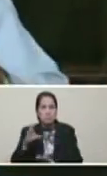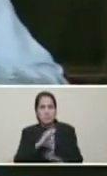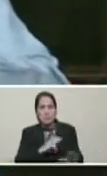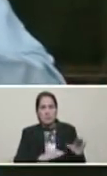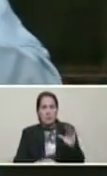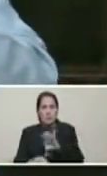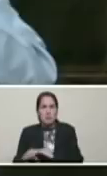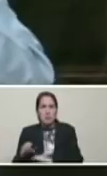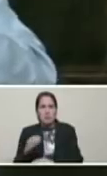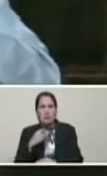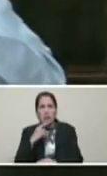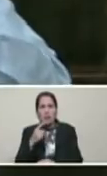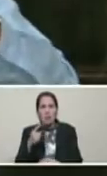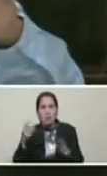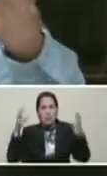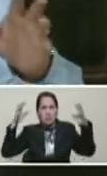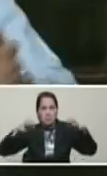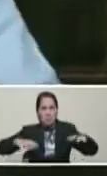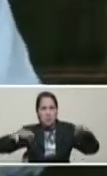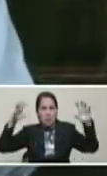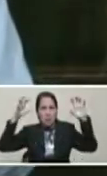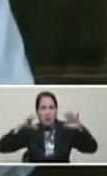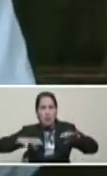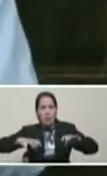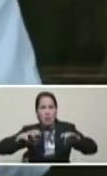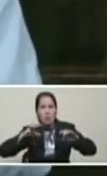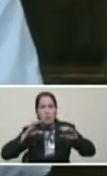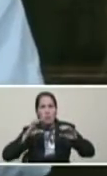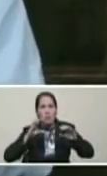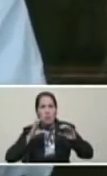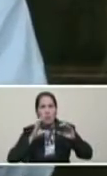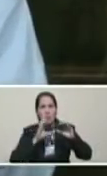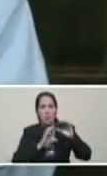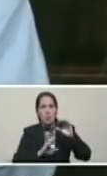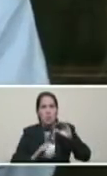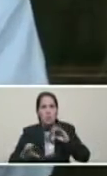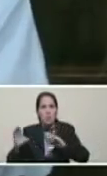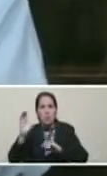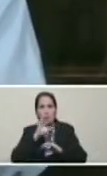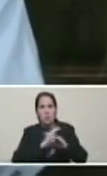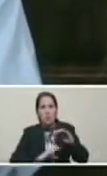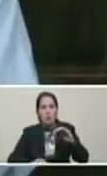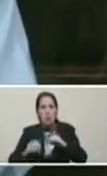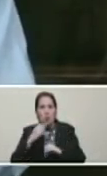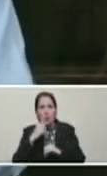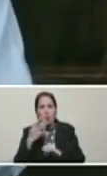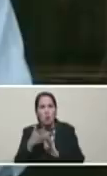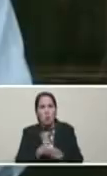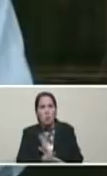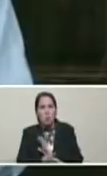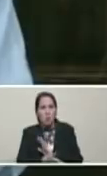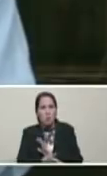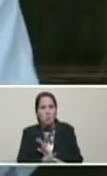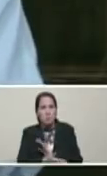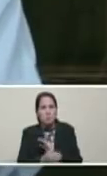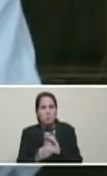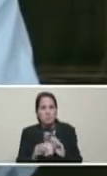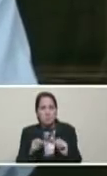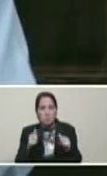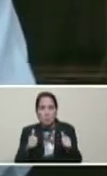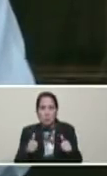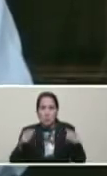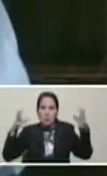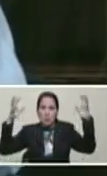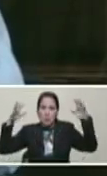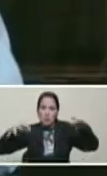en la materia lo llaman el ciclo invierno 2019 porque llegan las lluvias finales de abril comienza a grabar en